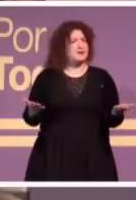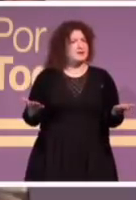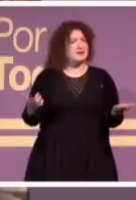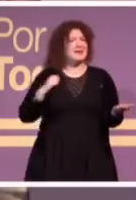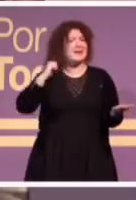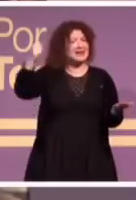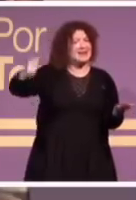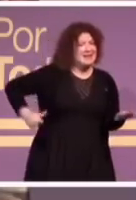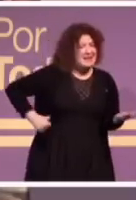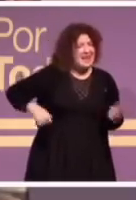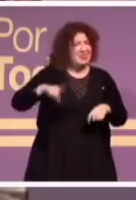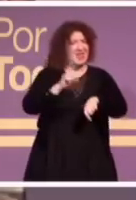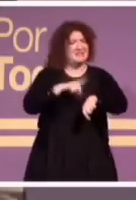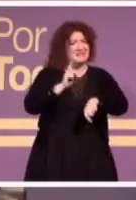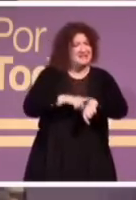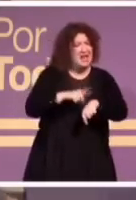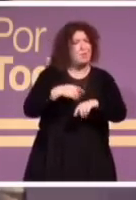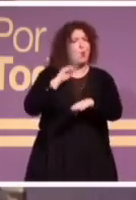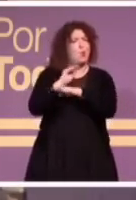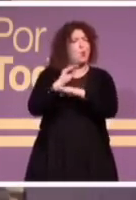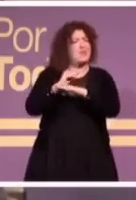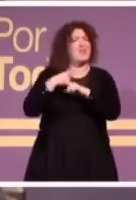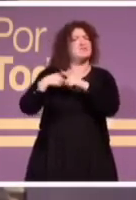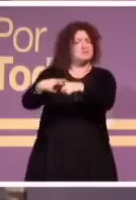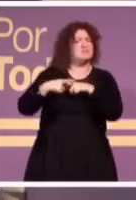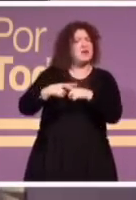riqueza, del tiempo y de los cuidados.